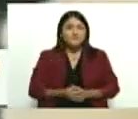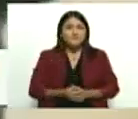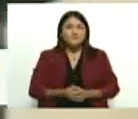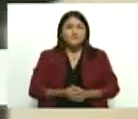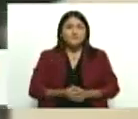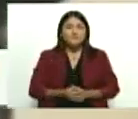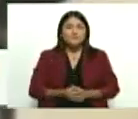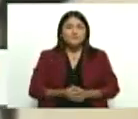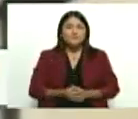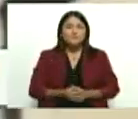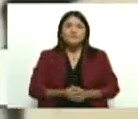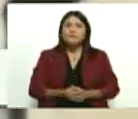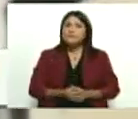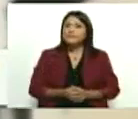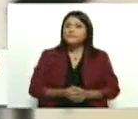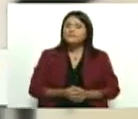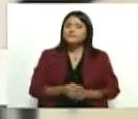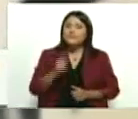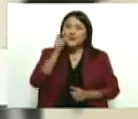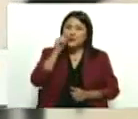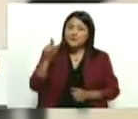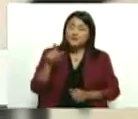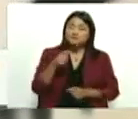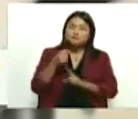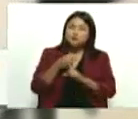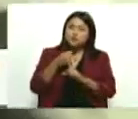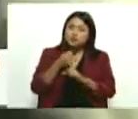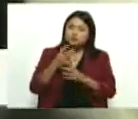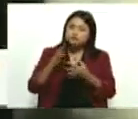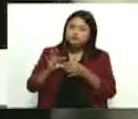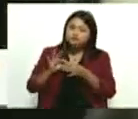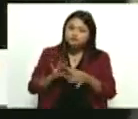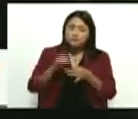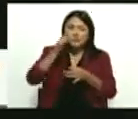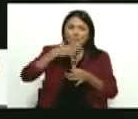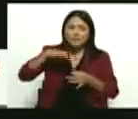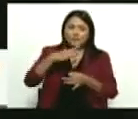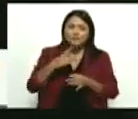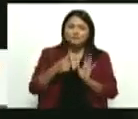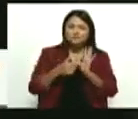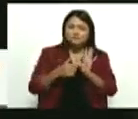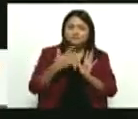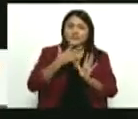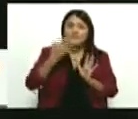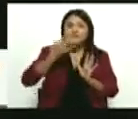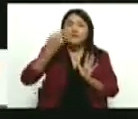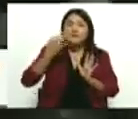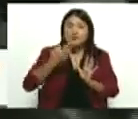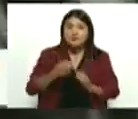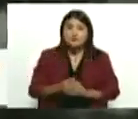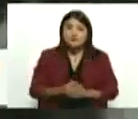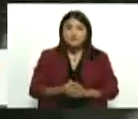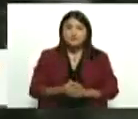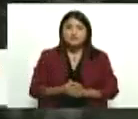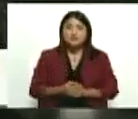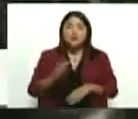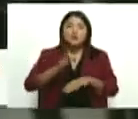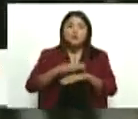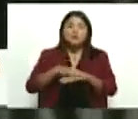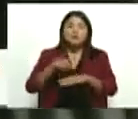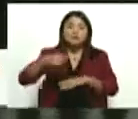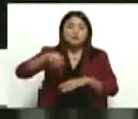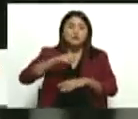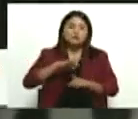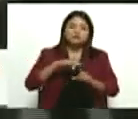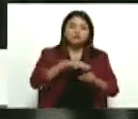muerte repentina. Jorge Rodríguez batalló siempre junto al pueblo, con sinceridad, contra el bipartidismo que traicionó la causa